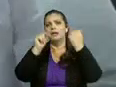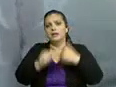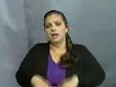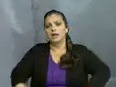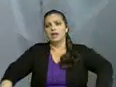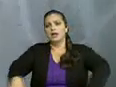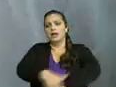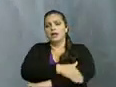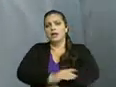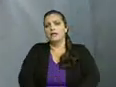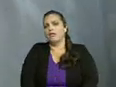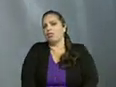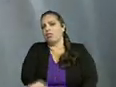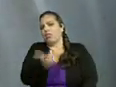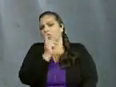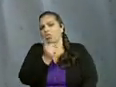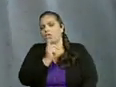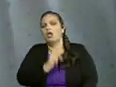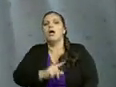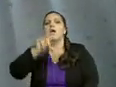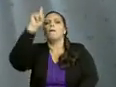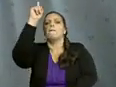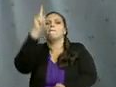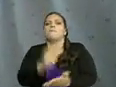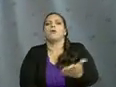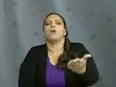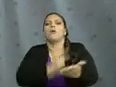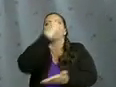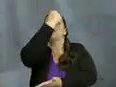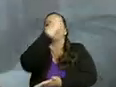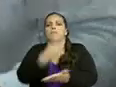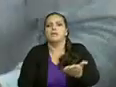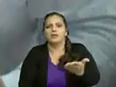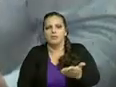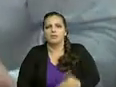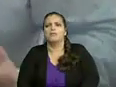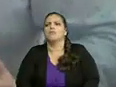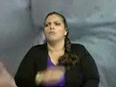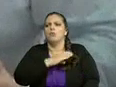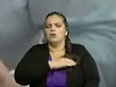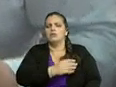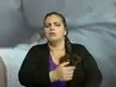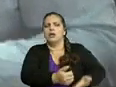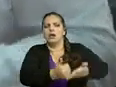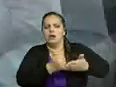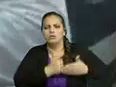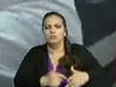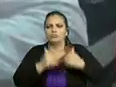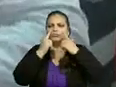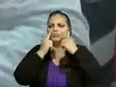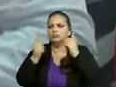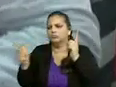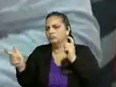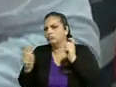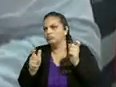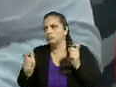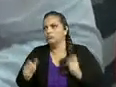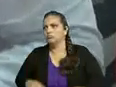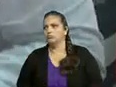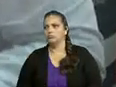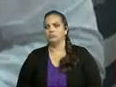mayo del 2016, que está prohibido hacer olivar en la vía pública. La policía nos estaba ayudando a liberar la vía. Ese video es de